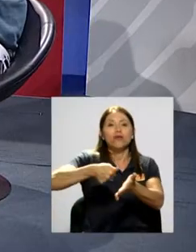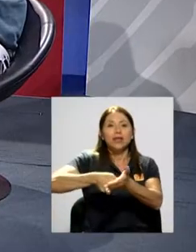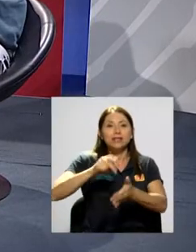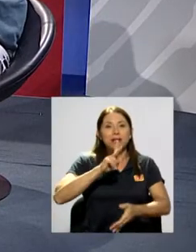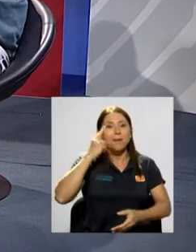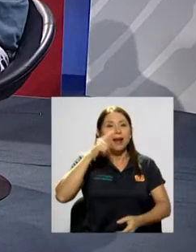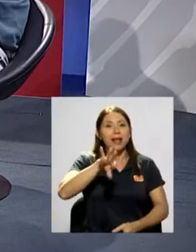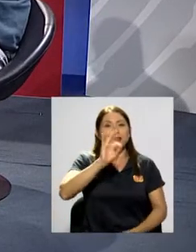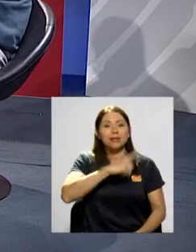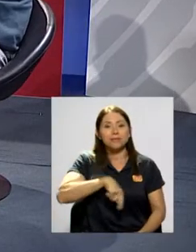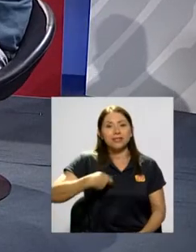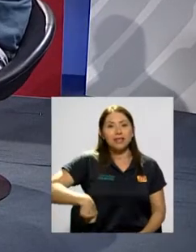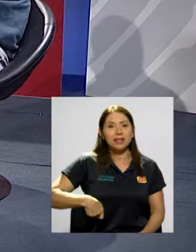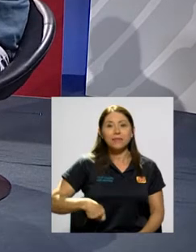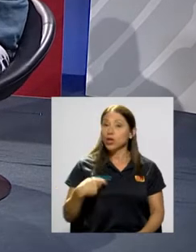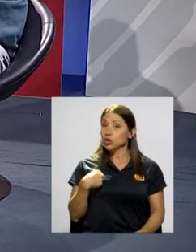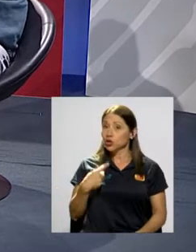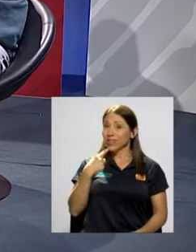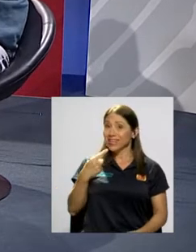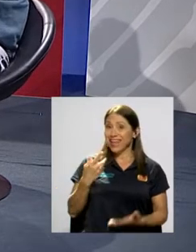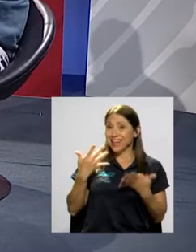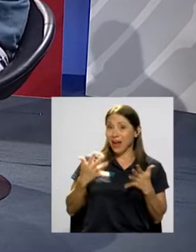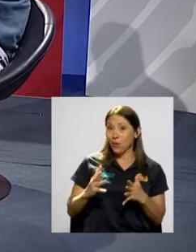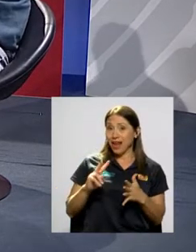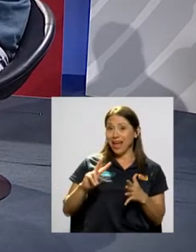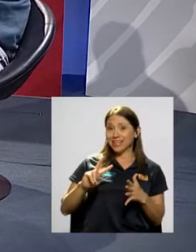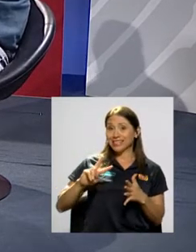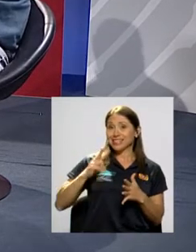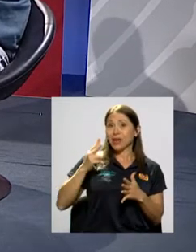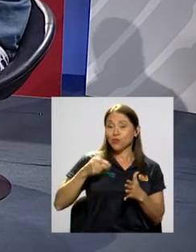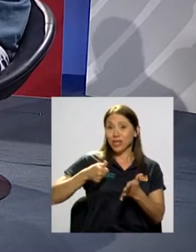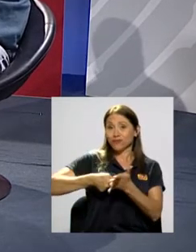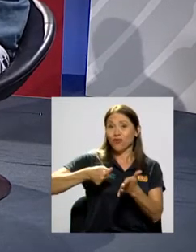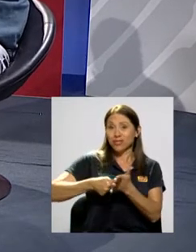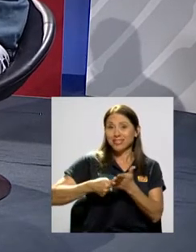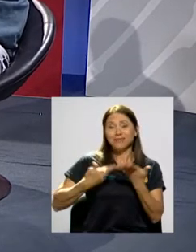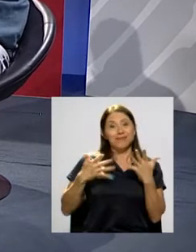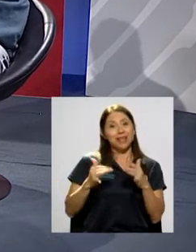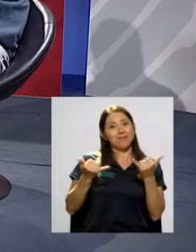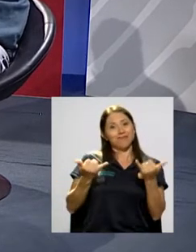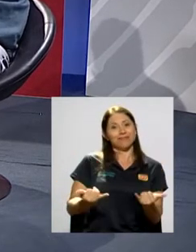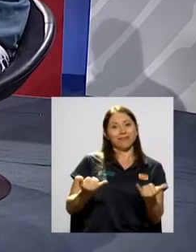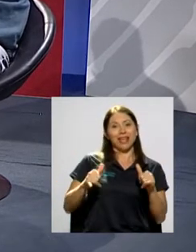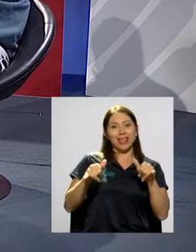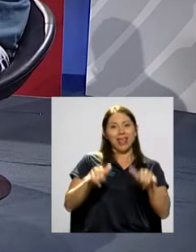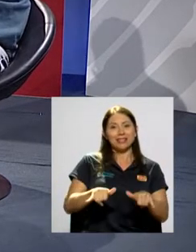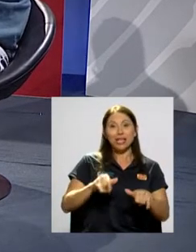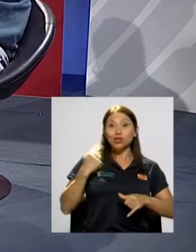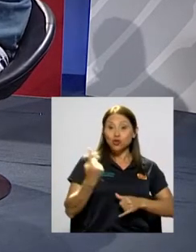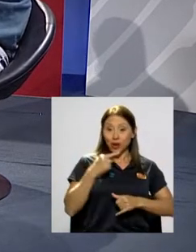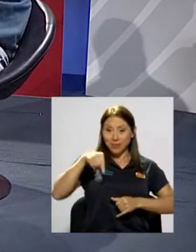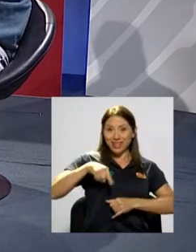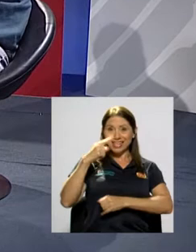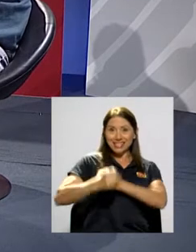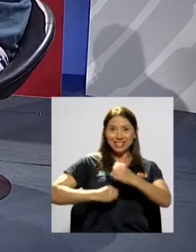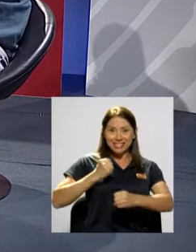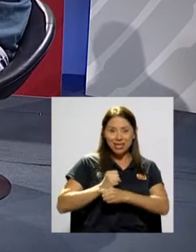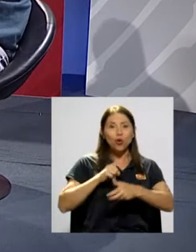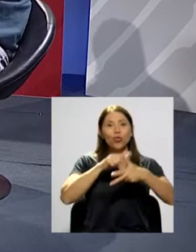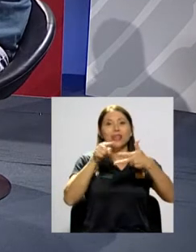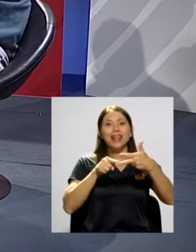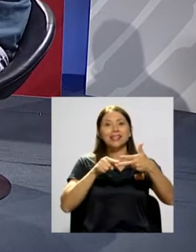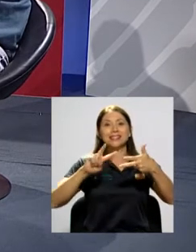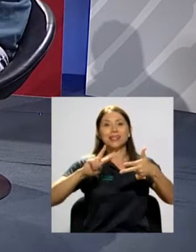bueno, las segundas rondas llegaron para quedarse, ¿verdad? Ya en este, solo en este siglo hemos tenido 3 segundas rondas, ¿verdad? Con